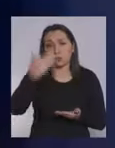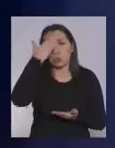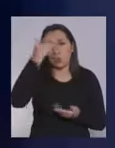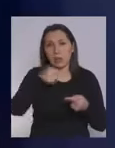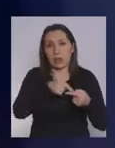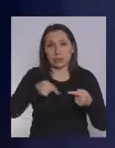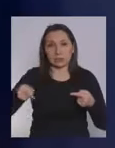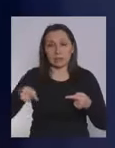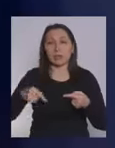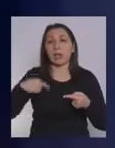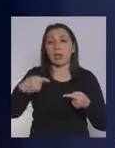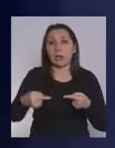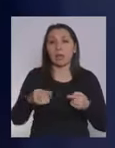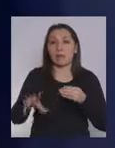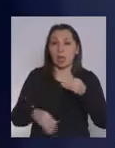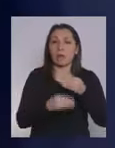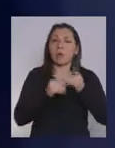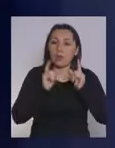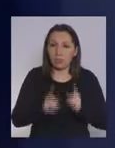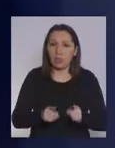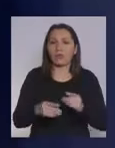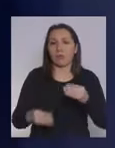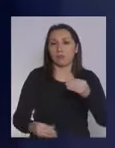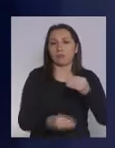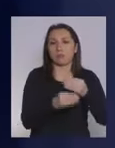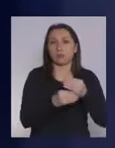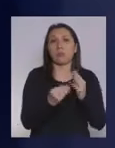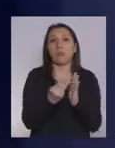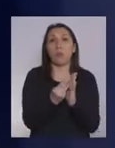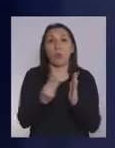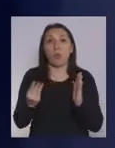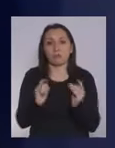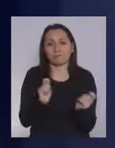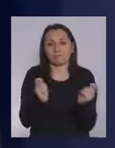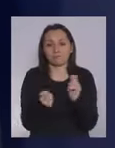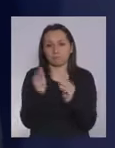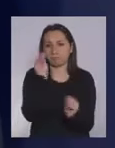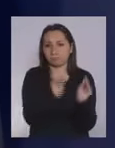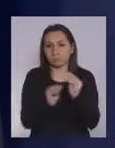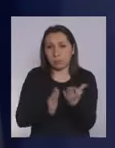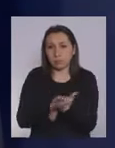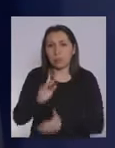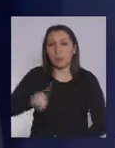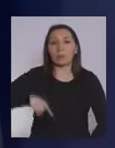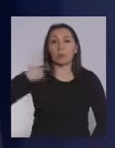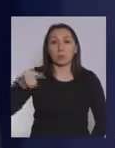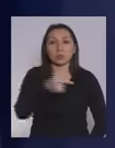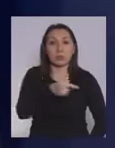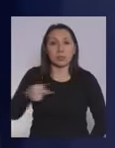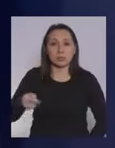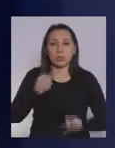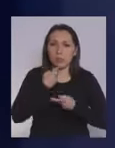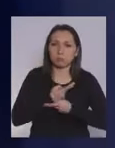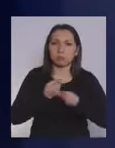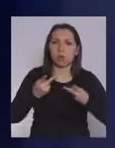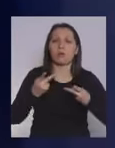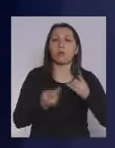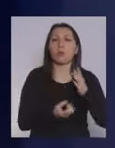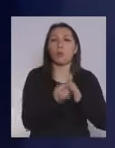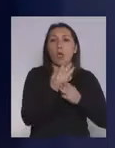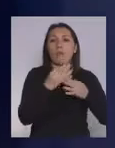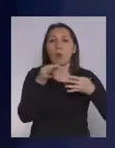la semana vamos a incorporarlo porque tenemos que incorporarlos dentro de la plataforma también por lo tanto a partir de la próxima semana vamos a tener publicados estos